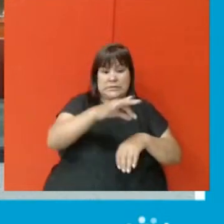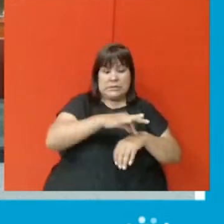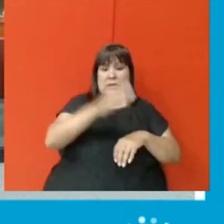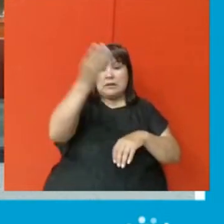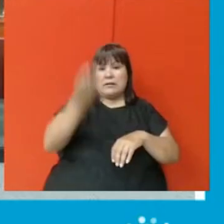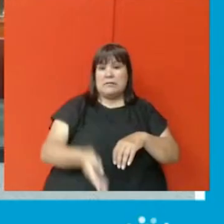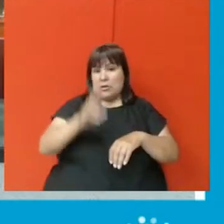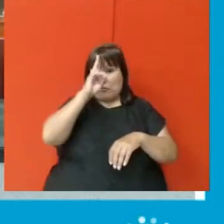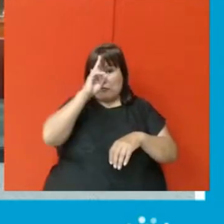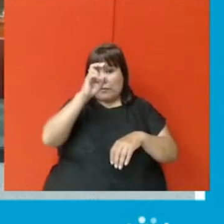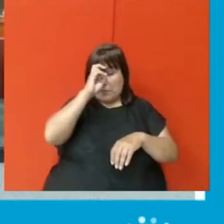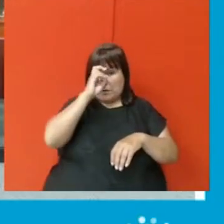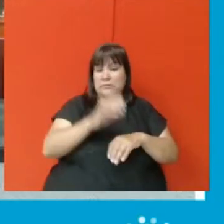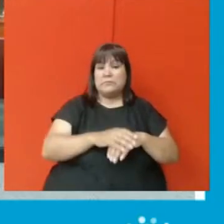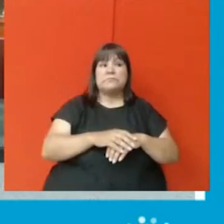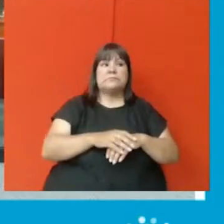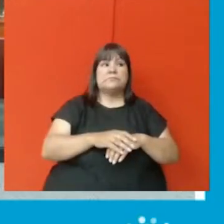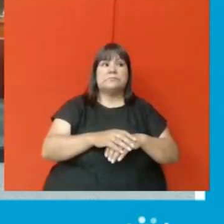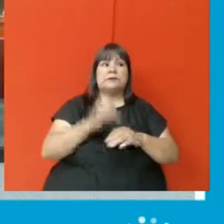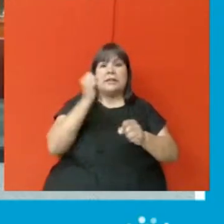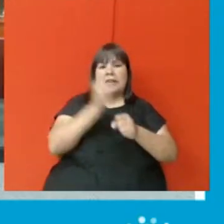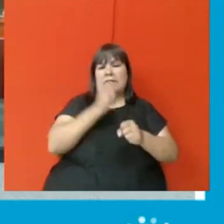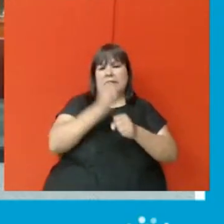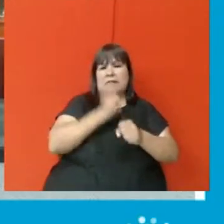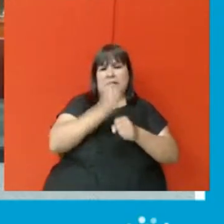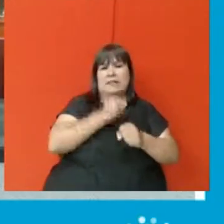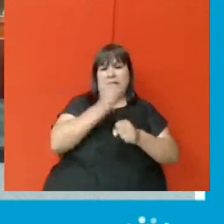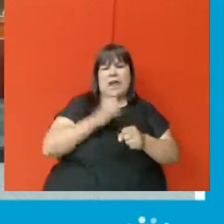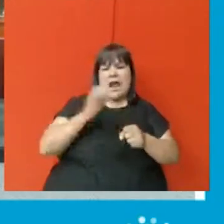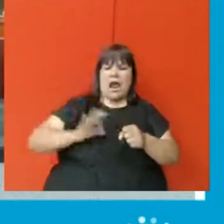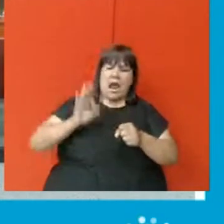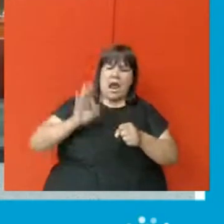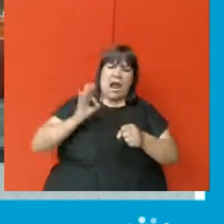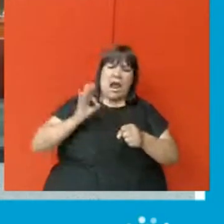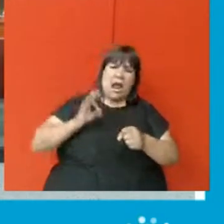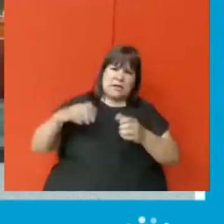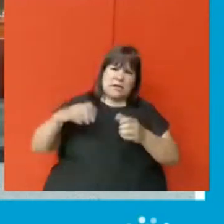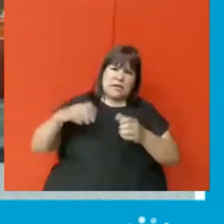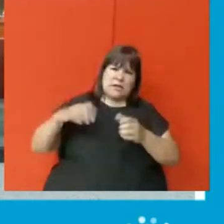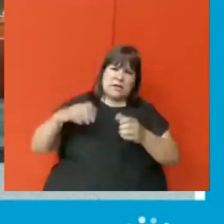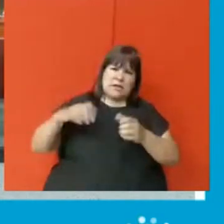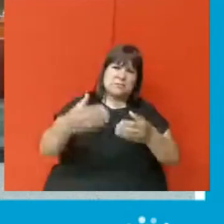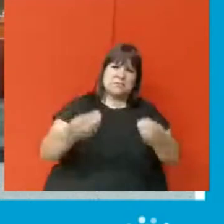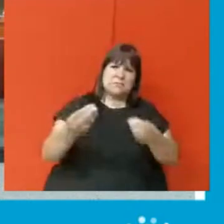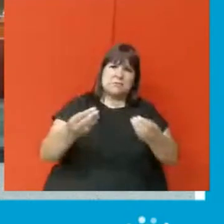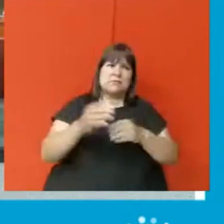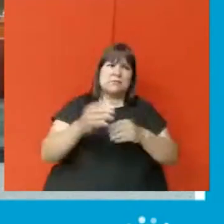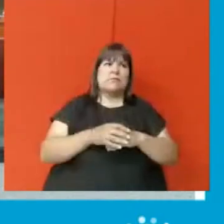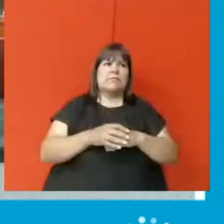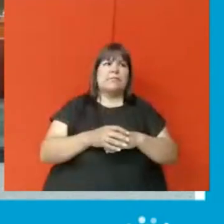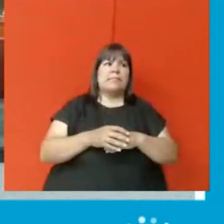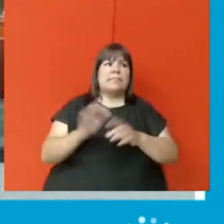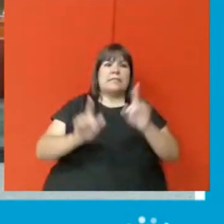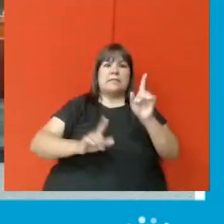han trabajado tanto que quedan ya con un nivel de no compromiso y de no responsabilidad